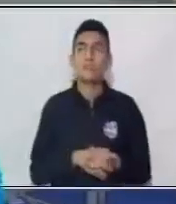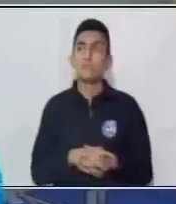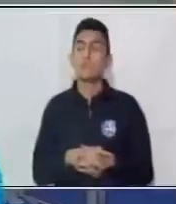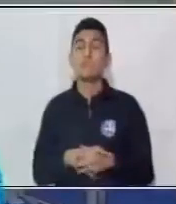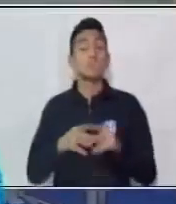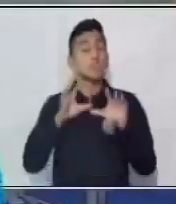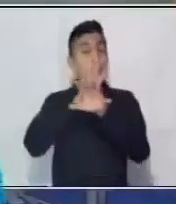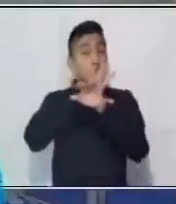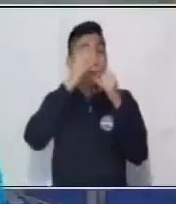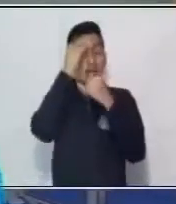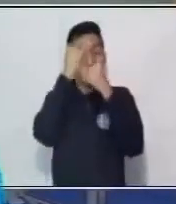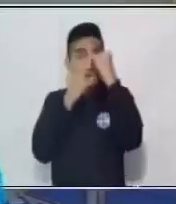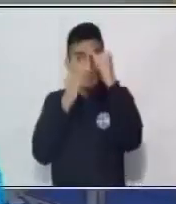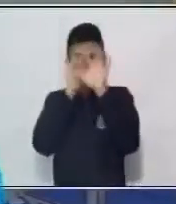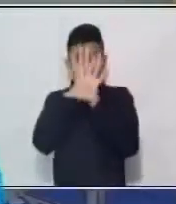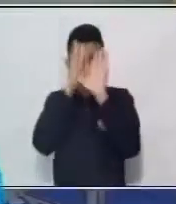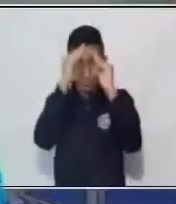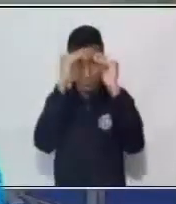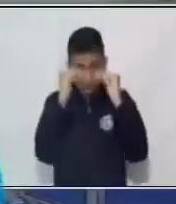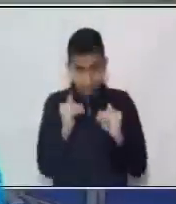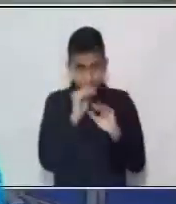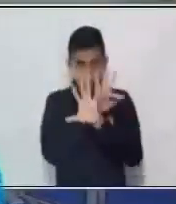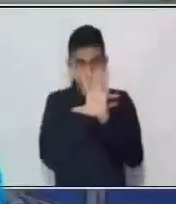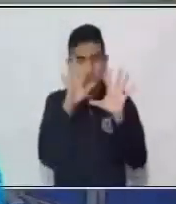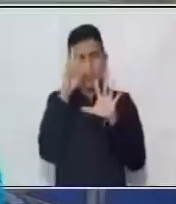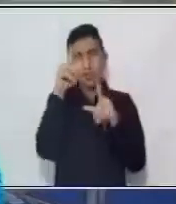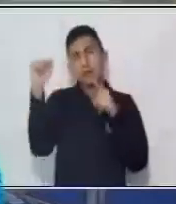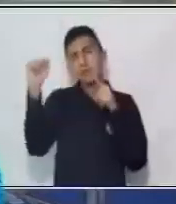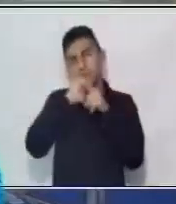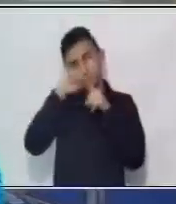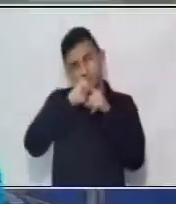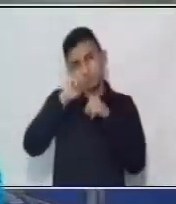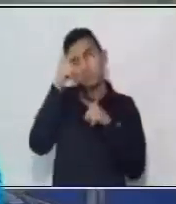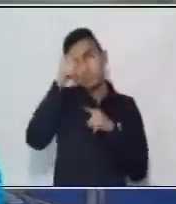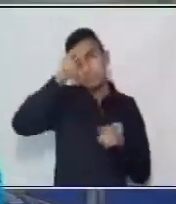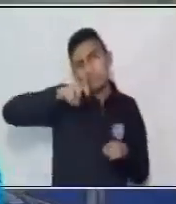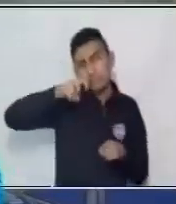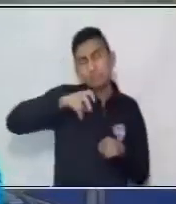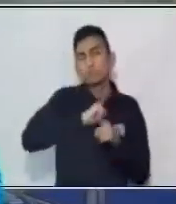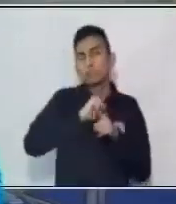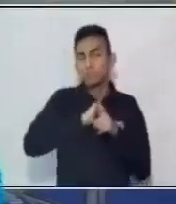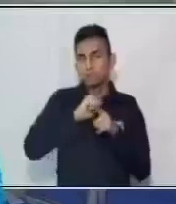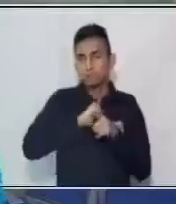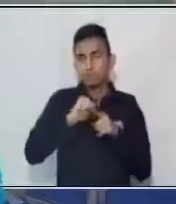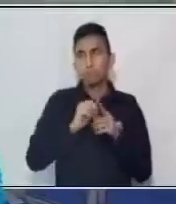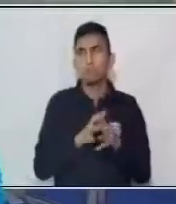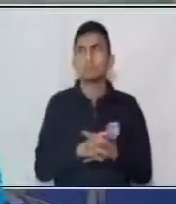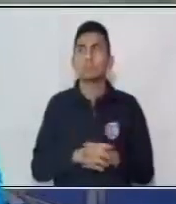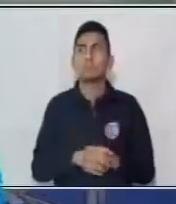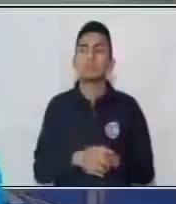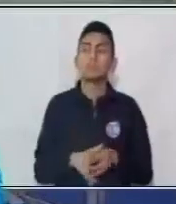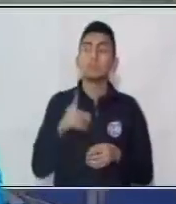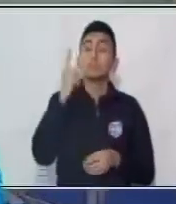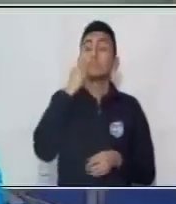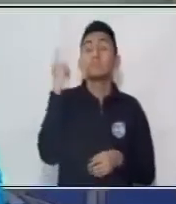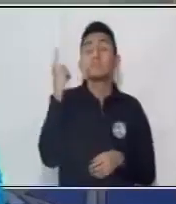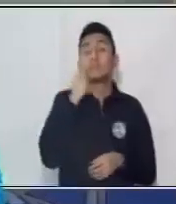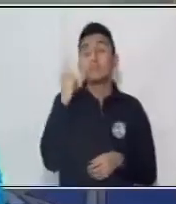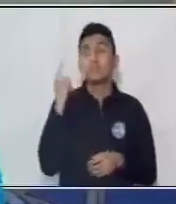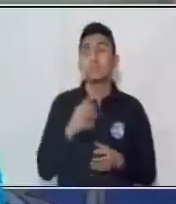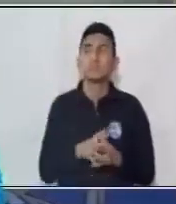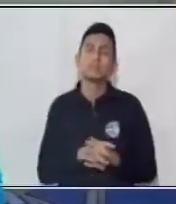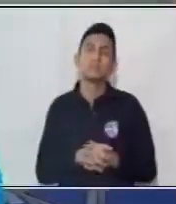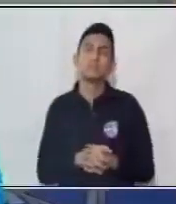Al terminar de hacer esto, que esta es una ejercitación que ya tenemos, entonces veamos. Veamos algunos ejemplos